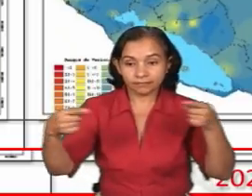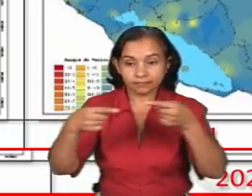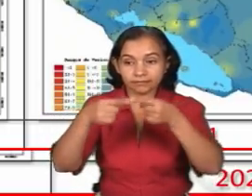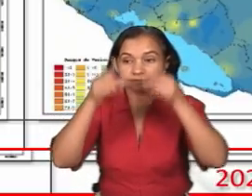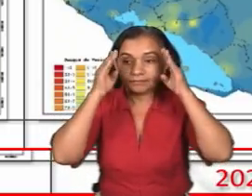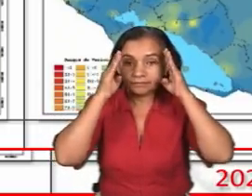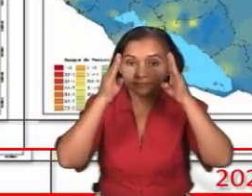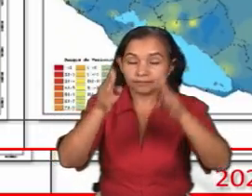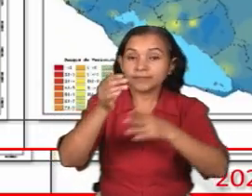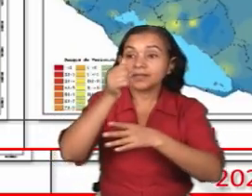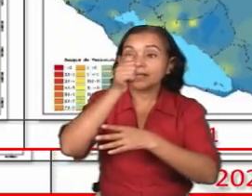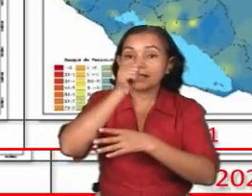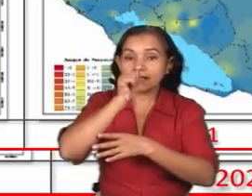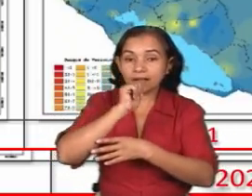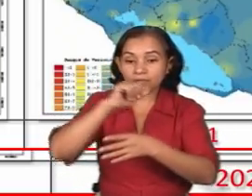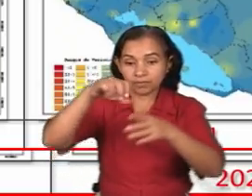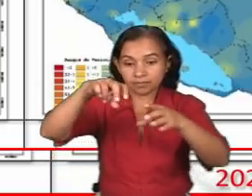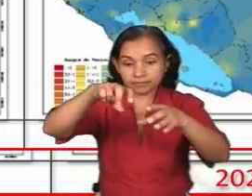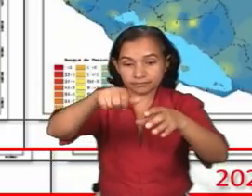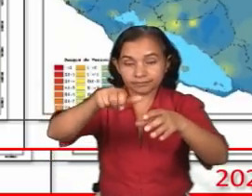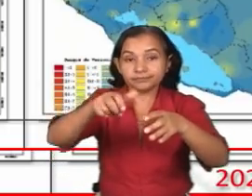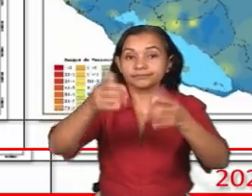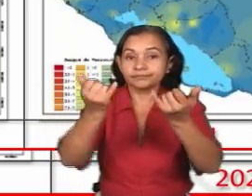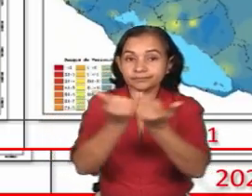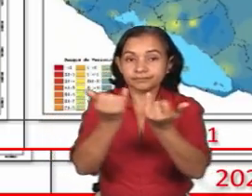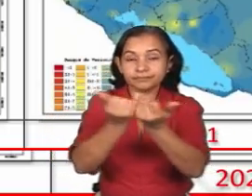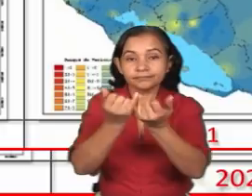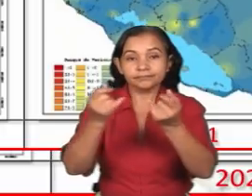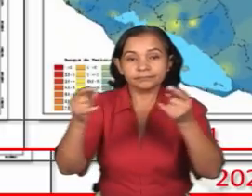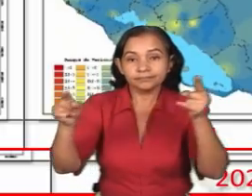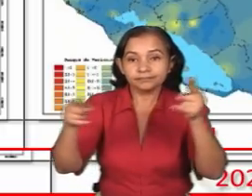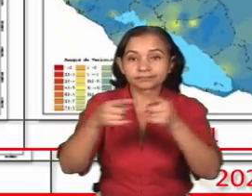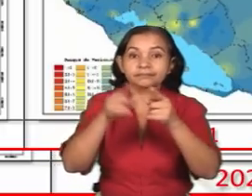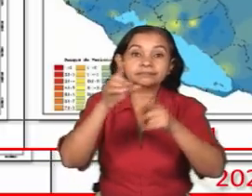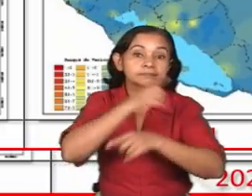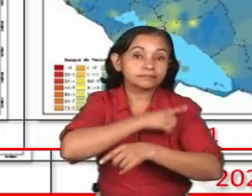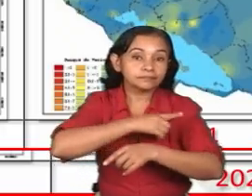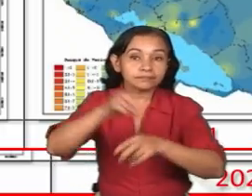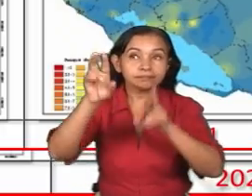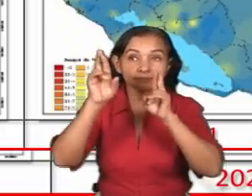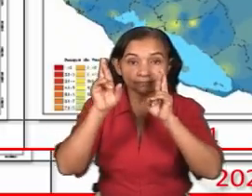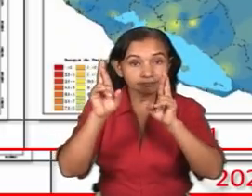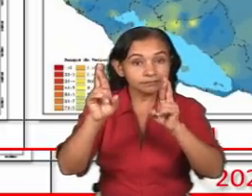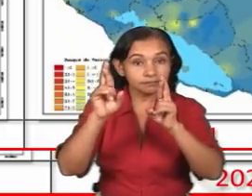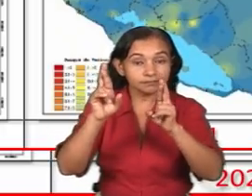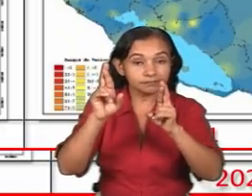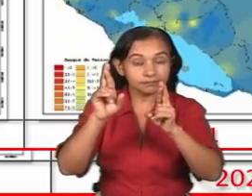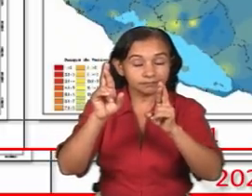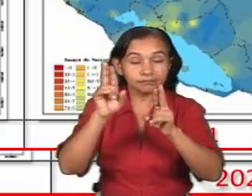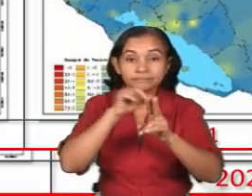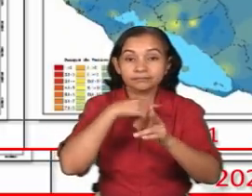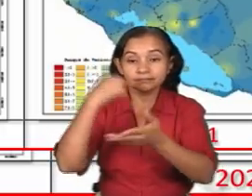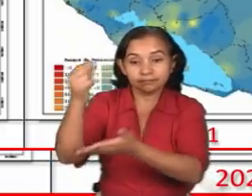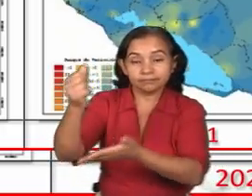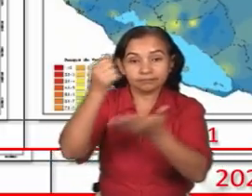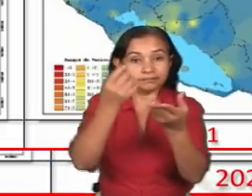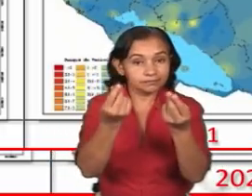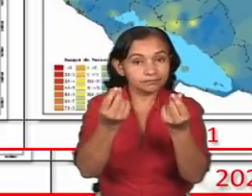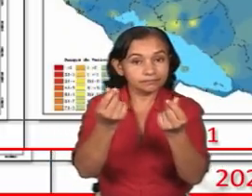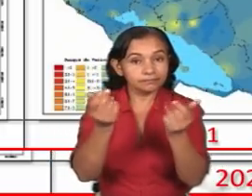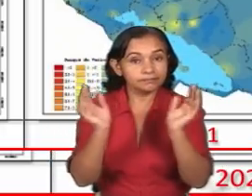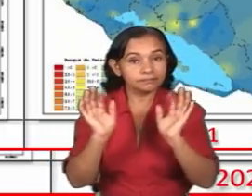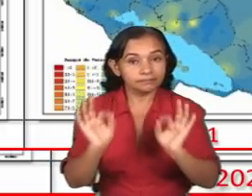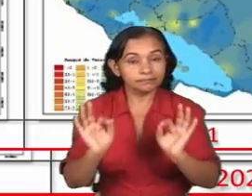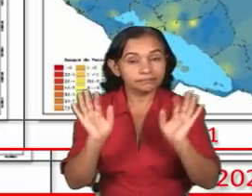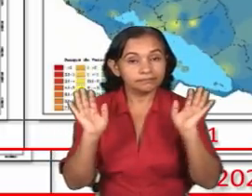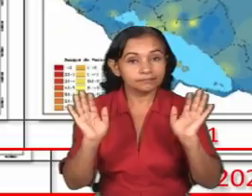y horario de abastecimiento en el 2021 sea como el que está en el extremo. Dios mediante, derecho. Eso es garantizado ya. Como eso está asegurado con recursos asegurados ya.